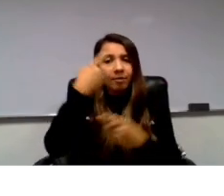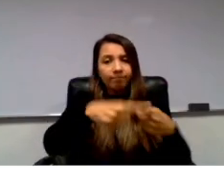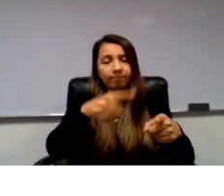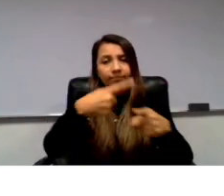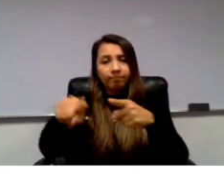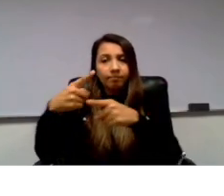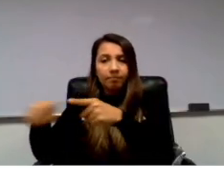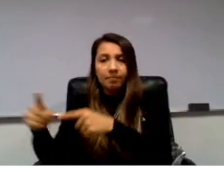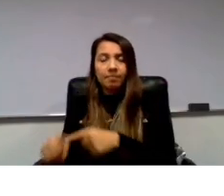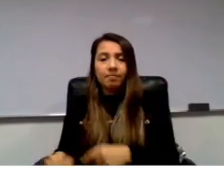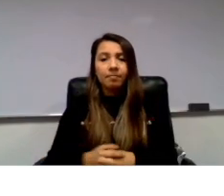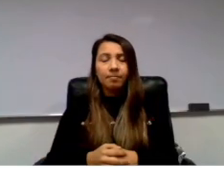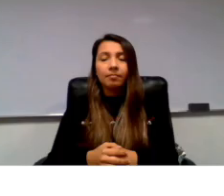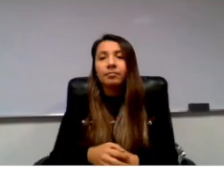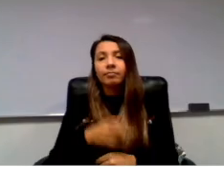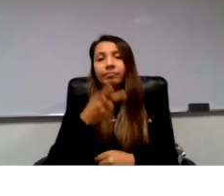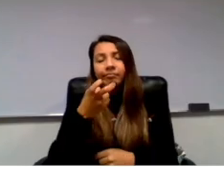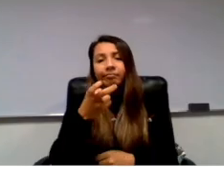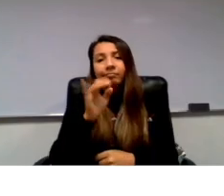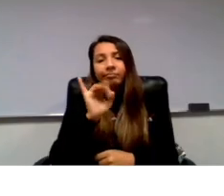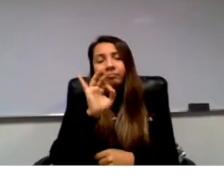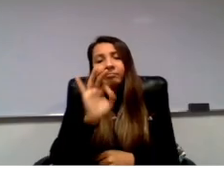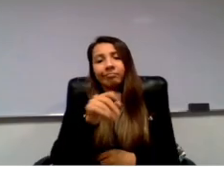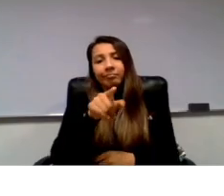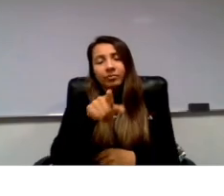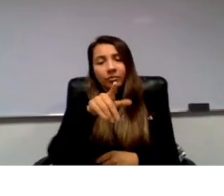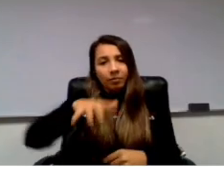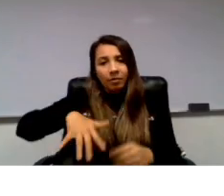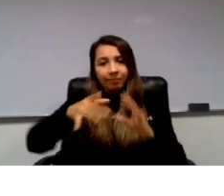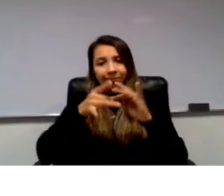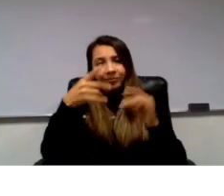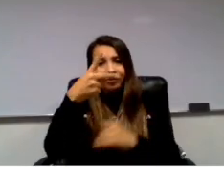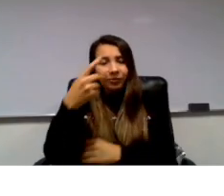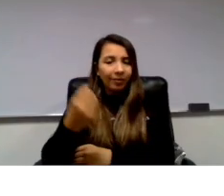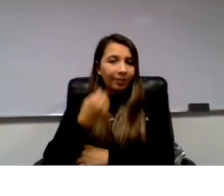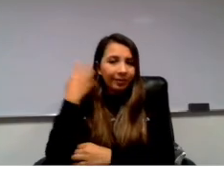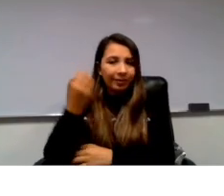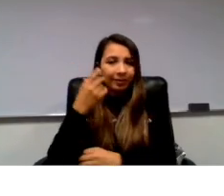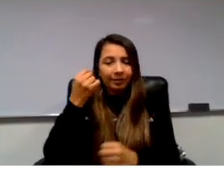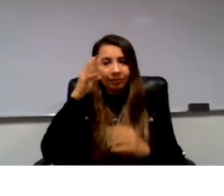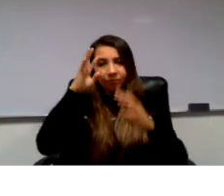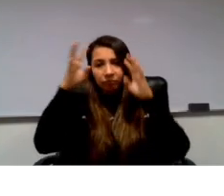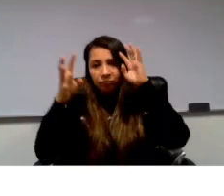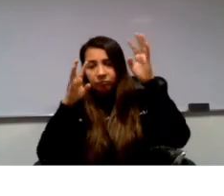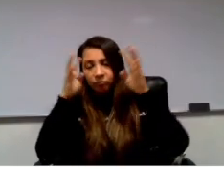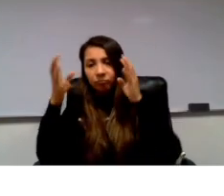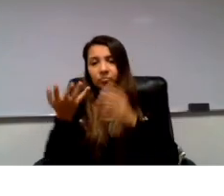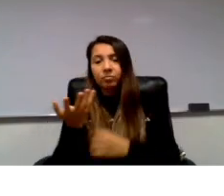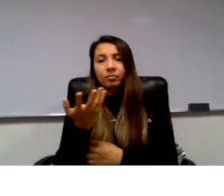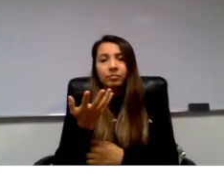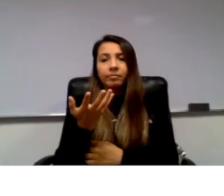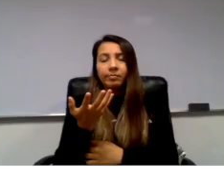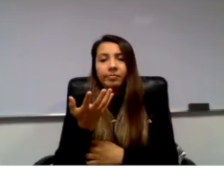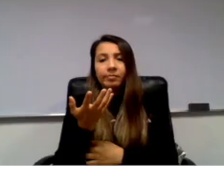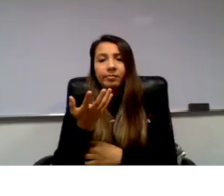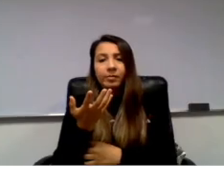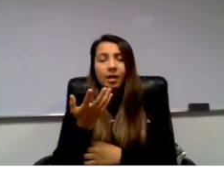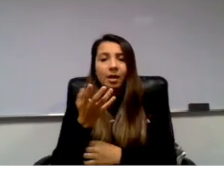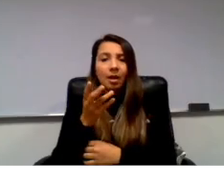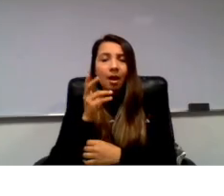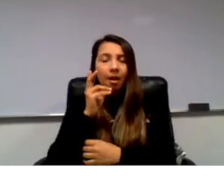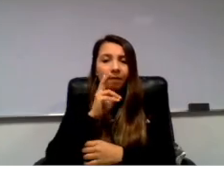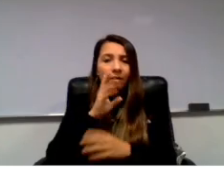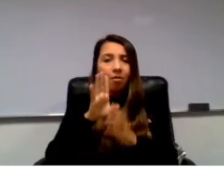claro que sí. Y justamente ese tema que tomas y que mencionaste también en tu conferencia de la creatividad y de apostarle como a